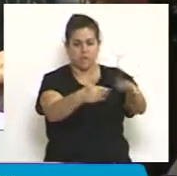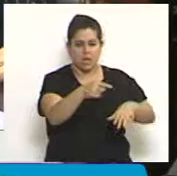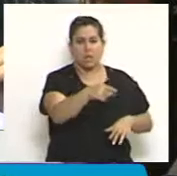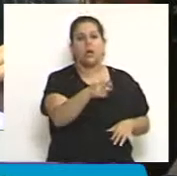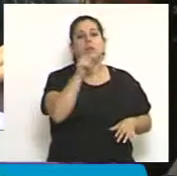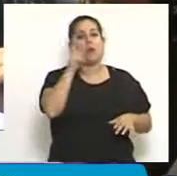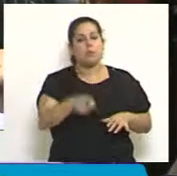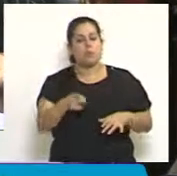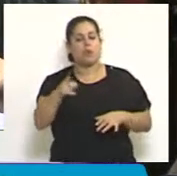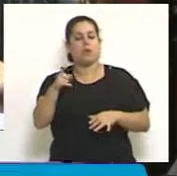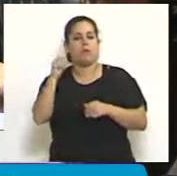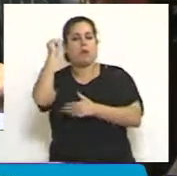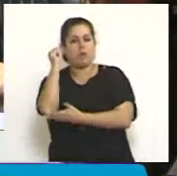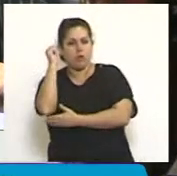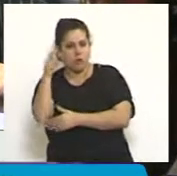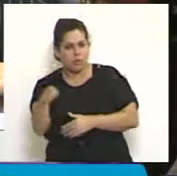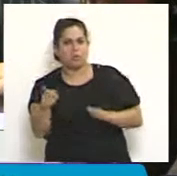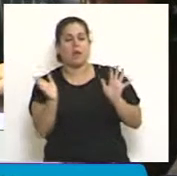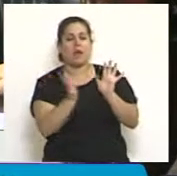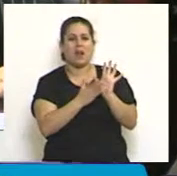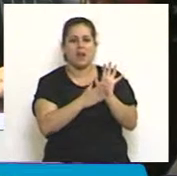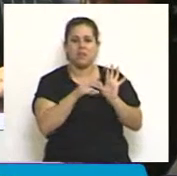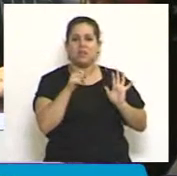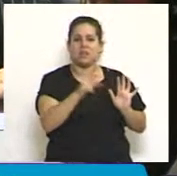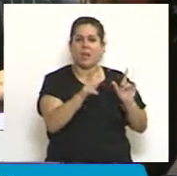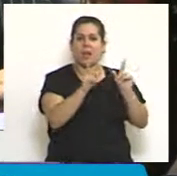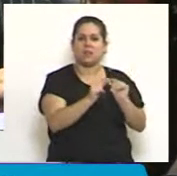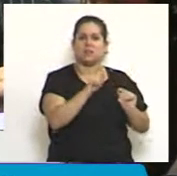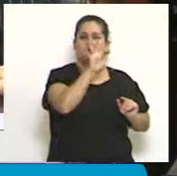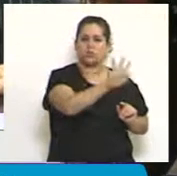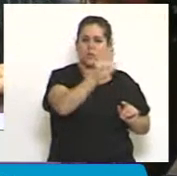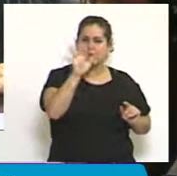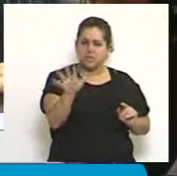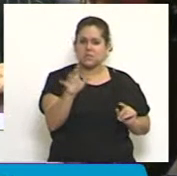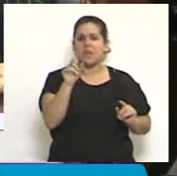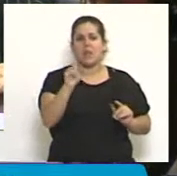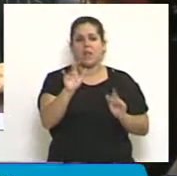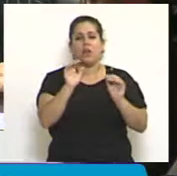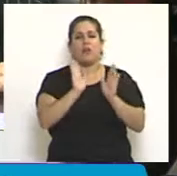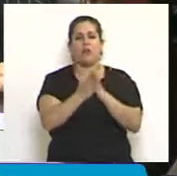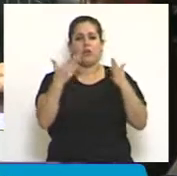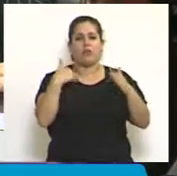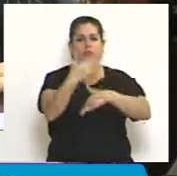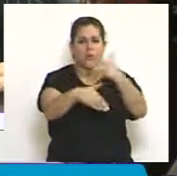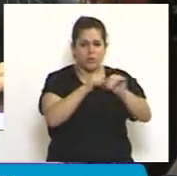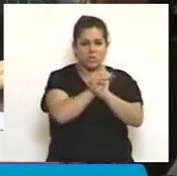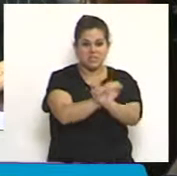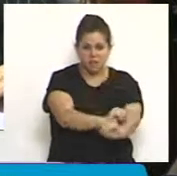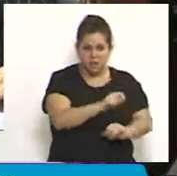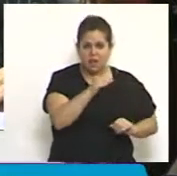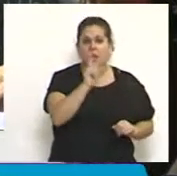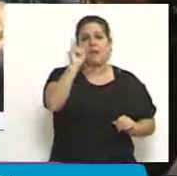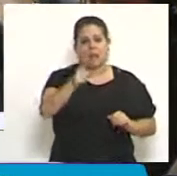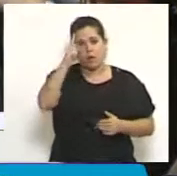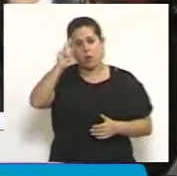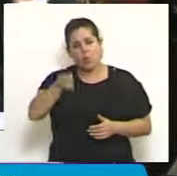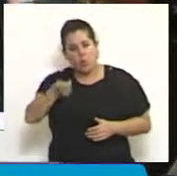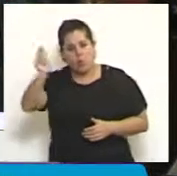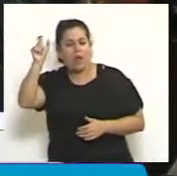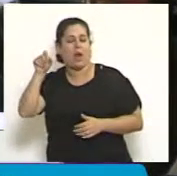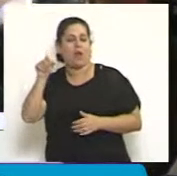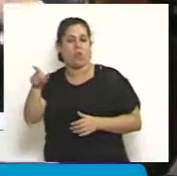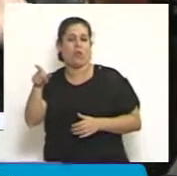Penal será competente para conocer y decidir la revisión de las decisiones judiciales adoptadas por tribunales federales de juicio de cada